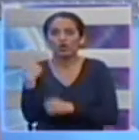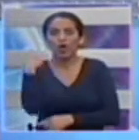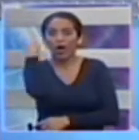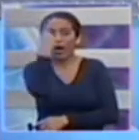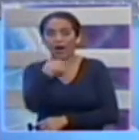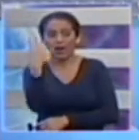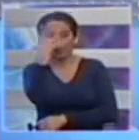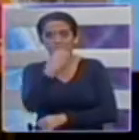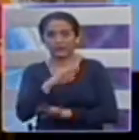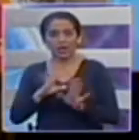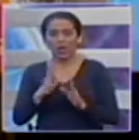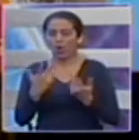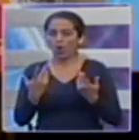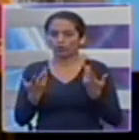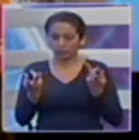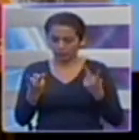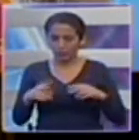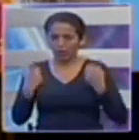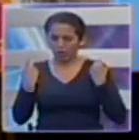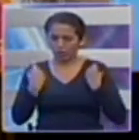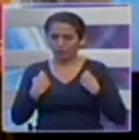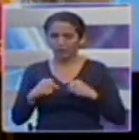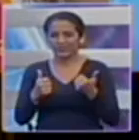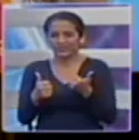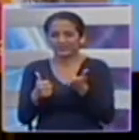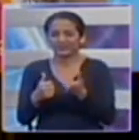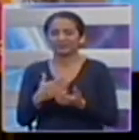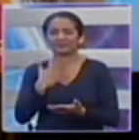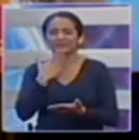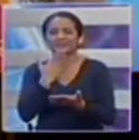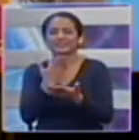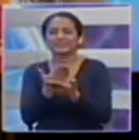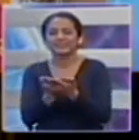mucho por detrás. Gracias, Doménica. Muchas Doménica gracias Cobo a ustedes.